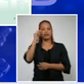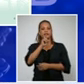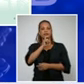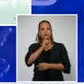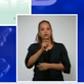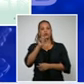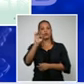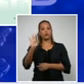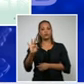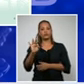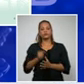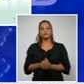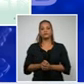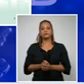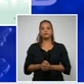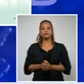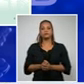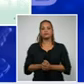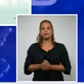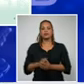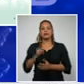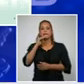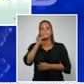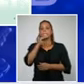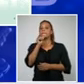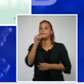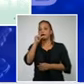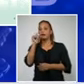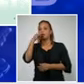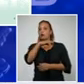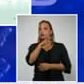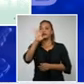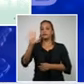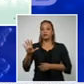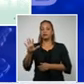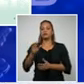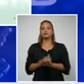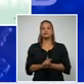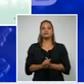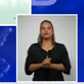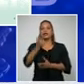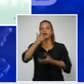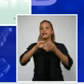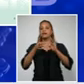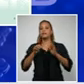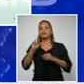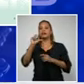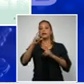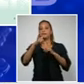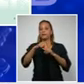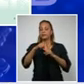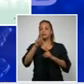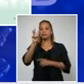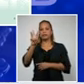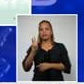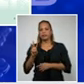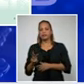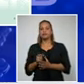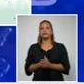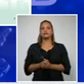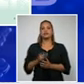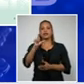ayer. Bahía con 5. Artemisa y Caimito con 3 cada uno. Candelaria,